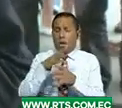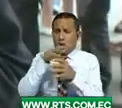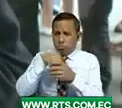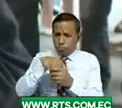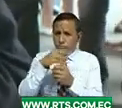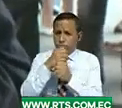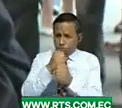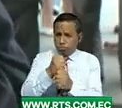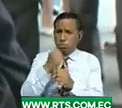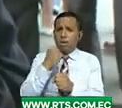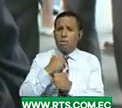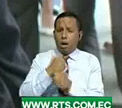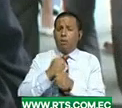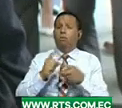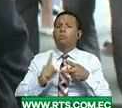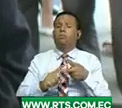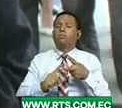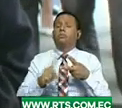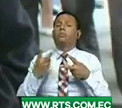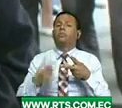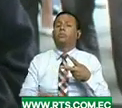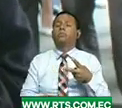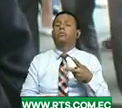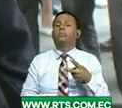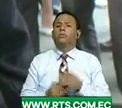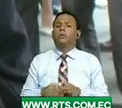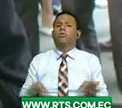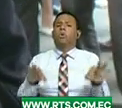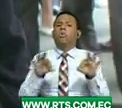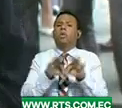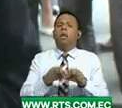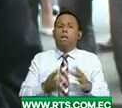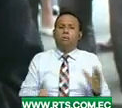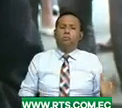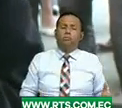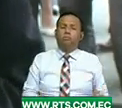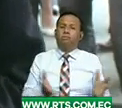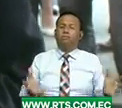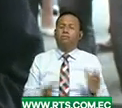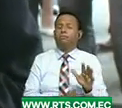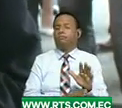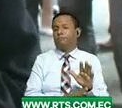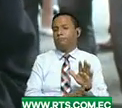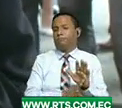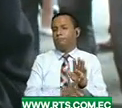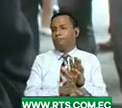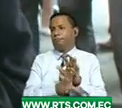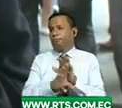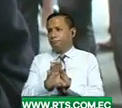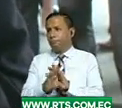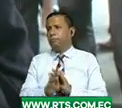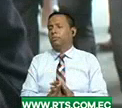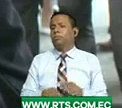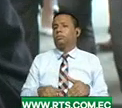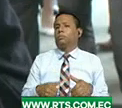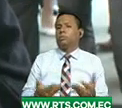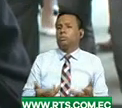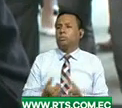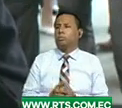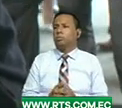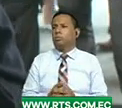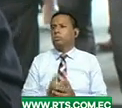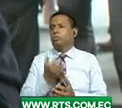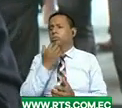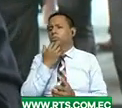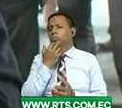a propiciar que haya una progresión. La idea es premiar, por ejemplo, a quienes van a trabajar más